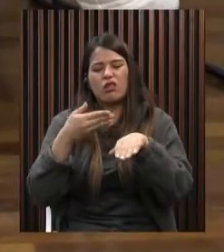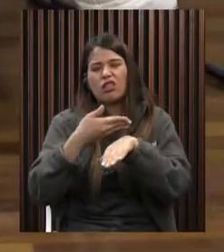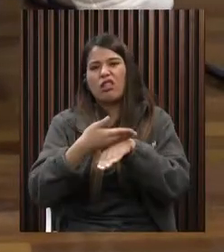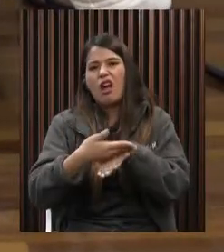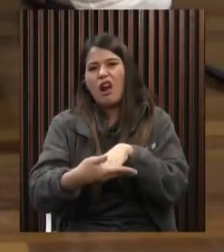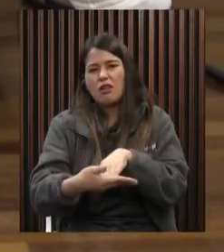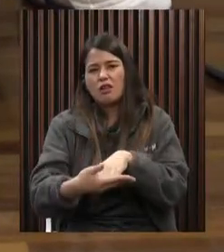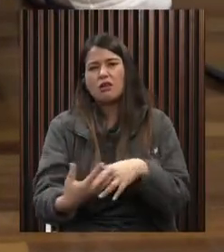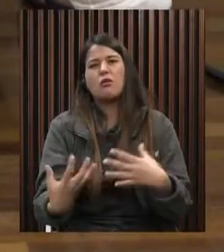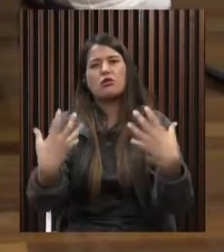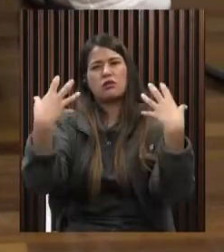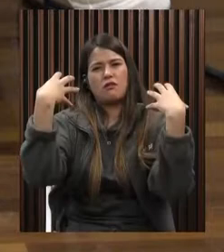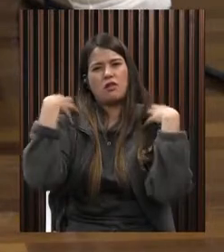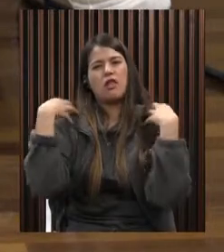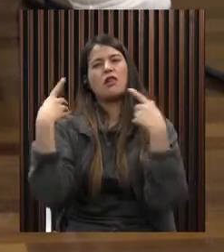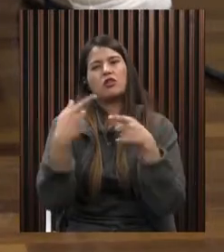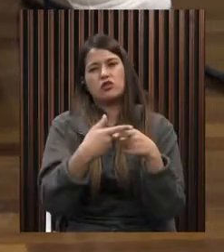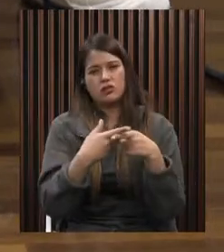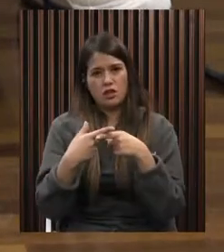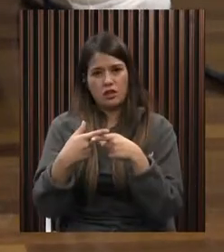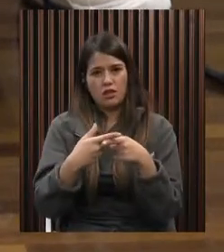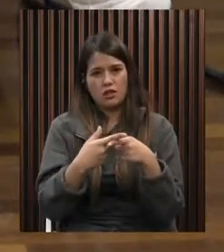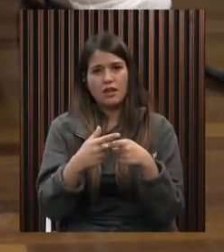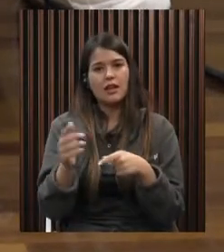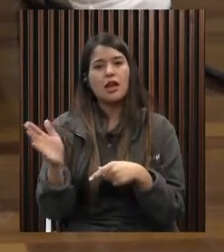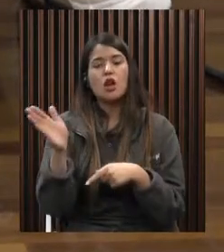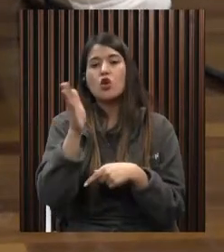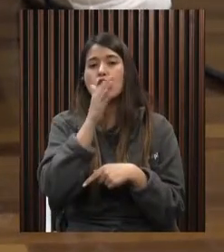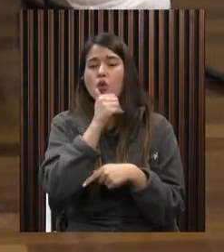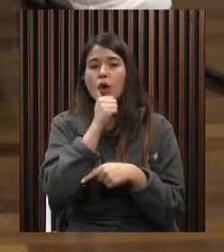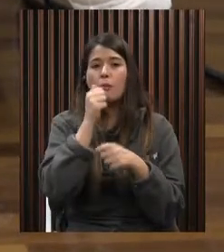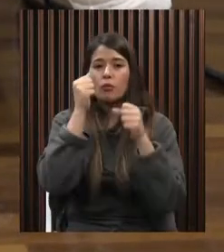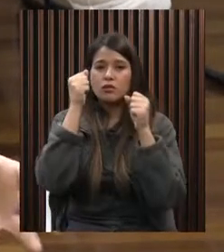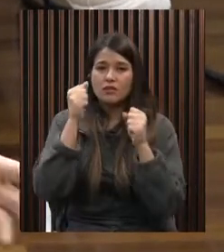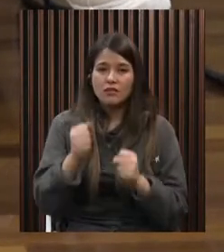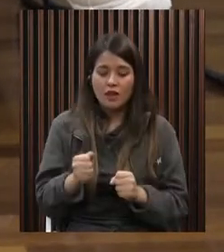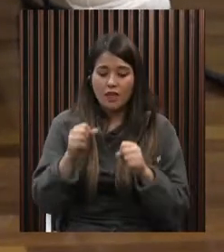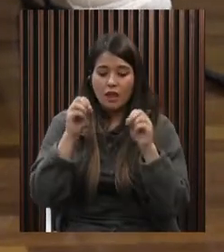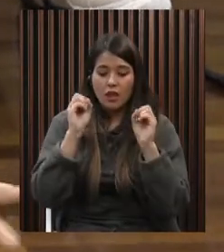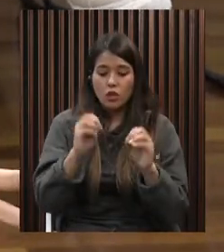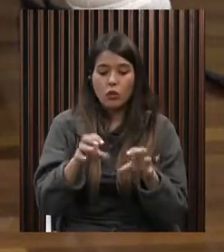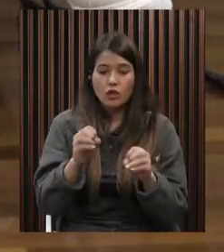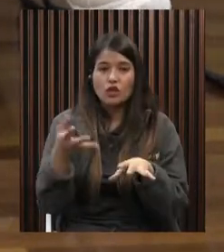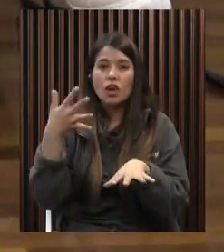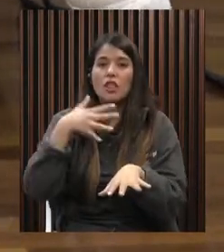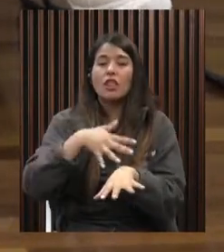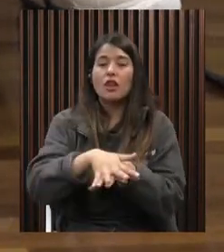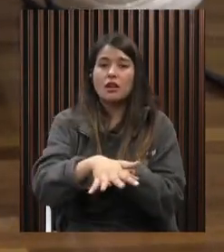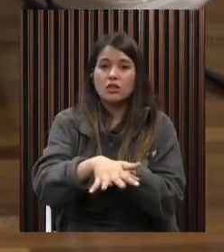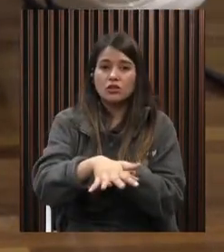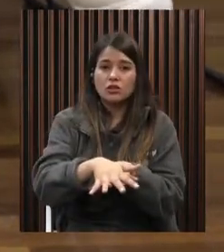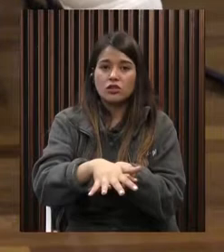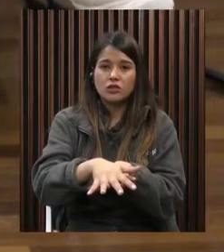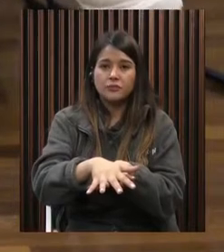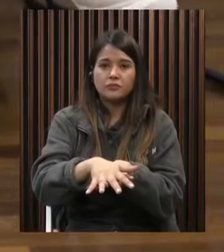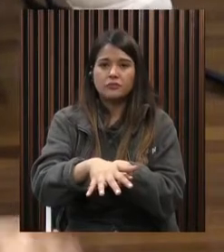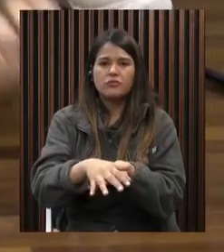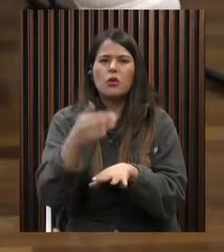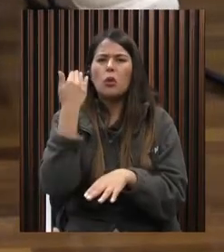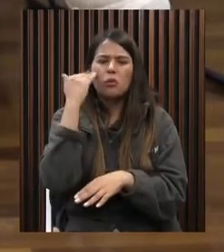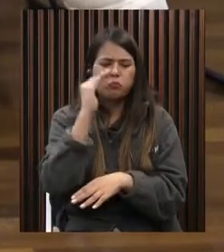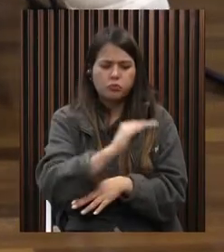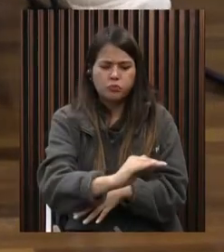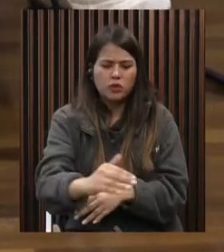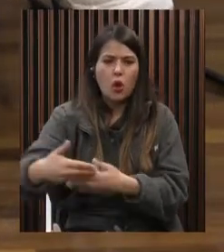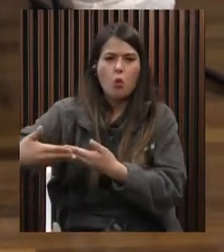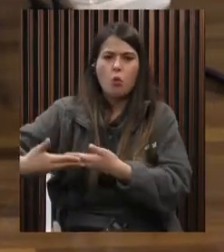también nuestra como sociedad. Mm. El hecho de que no existan estas posibilidades desde la educación, desde la integración, incluso en la primera infancia, de cómo